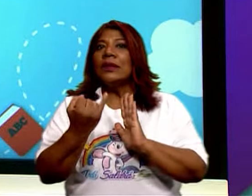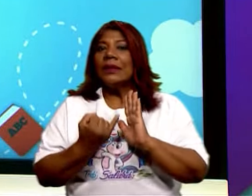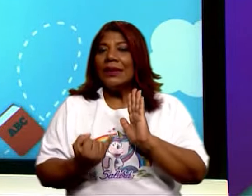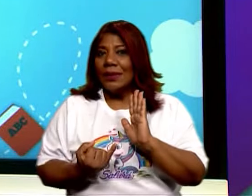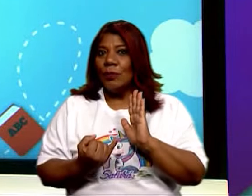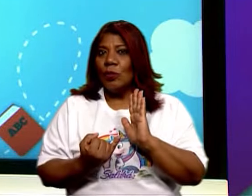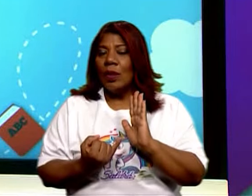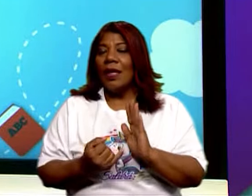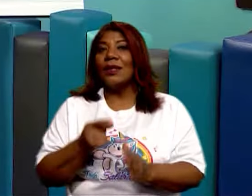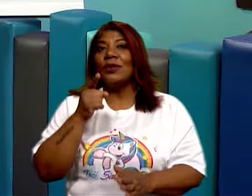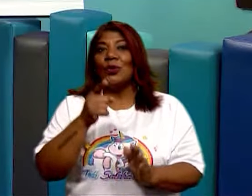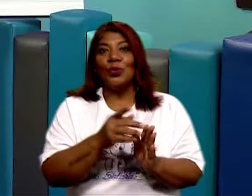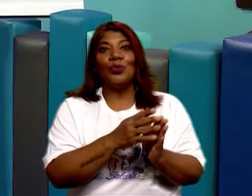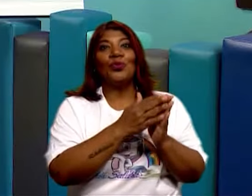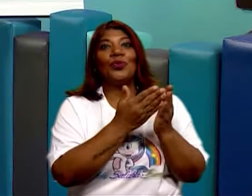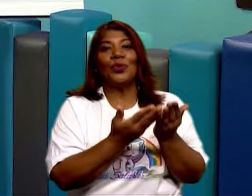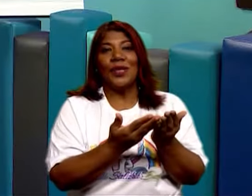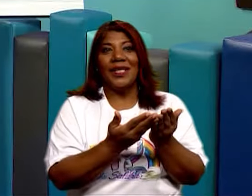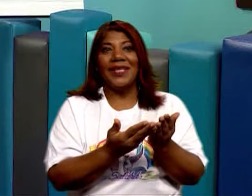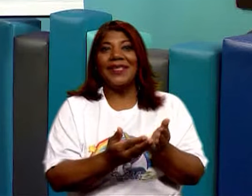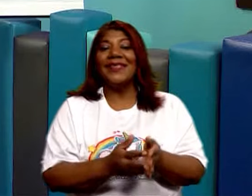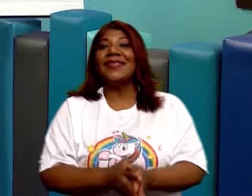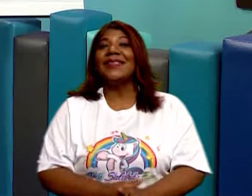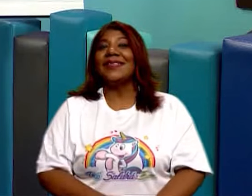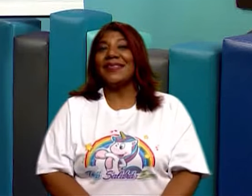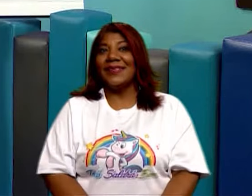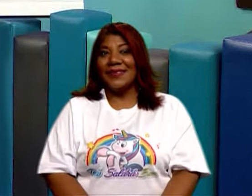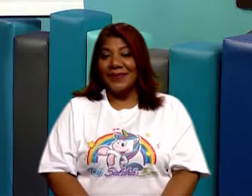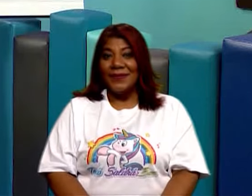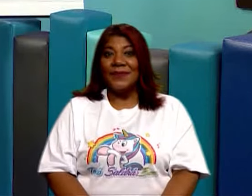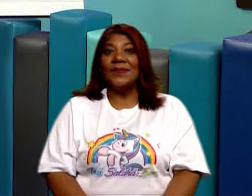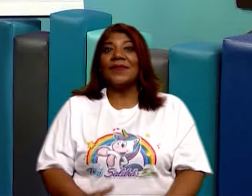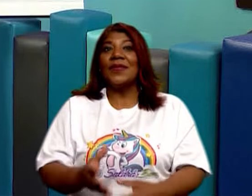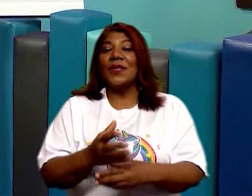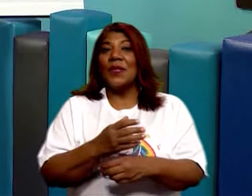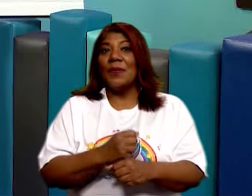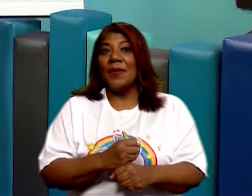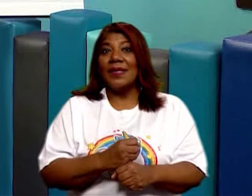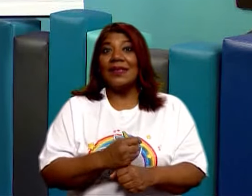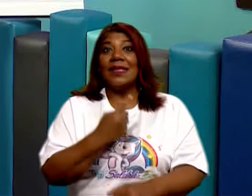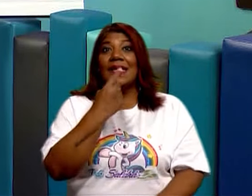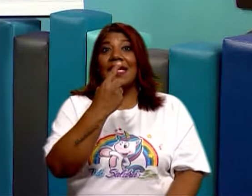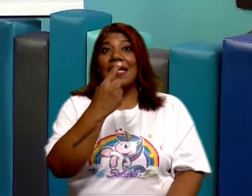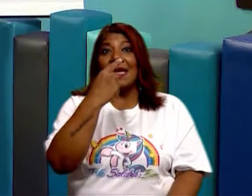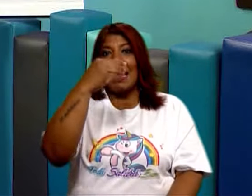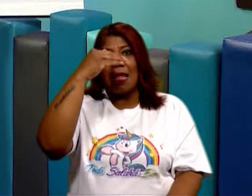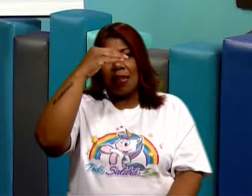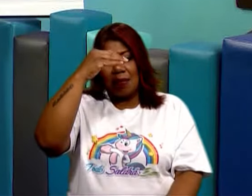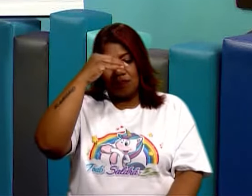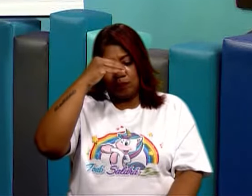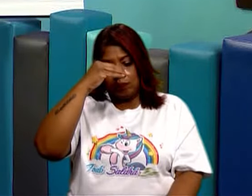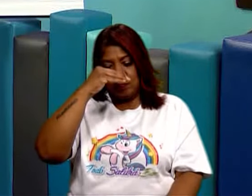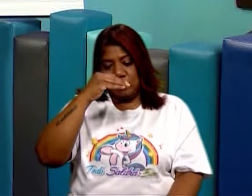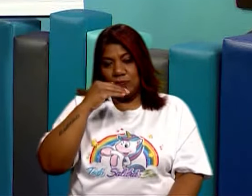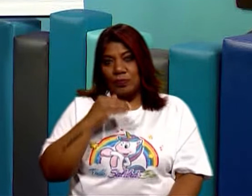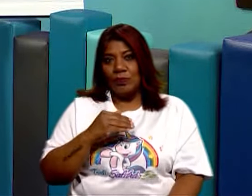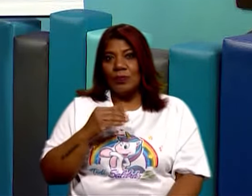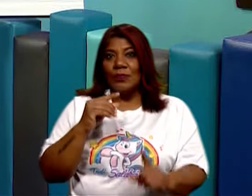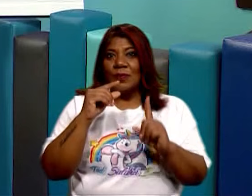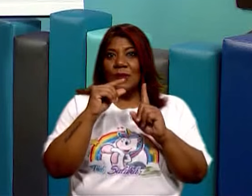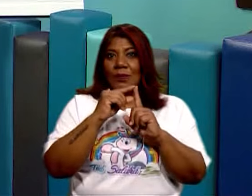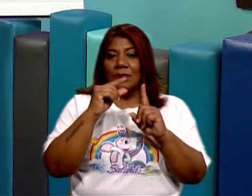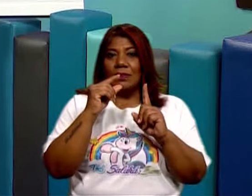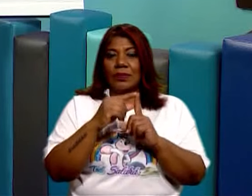una llanura a través de un dibujo. Asimismo, lo vas a hacer con cada una de las palabras que están allí y te vas a aprender